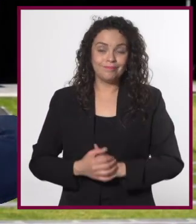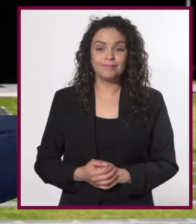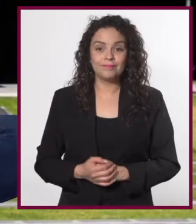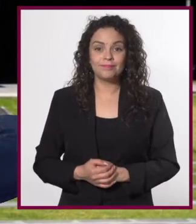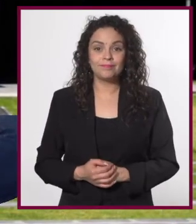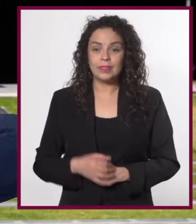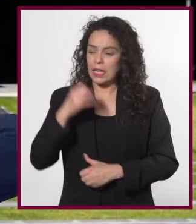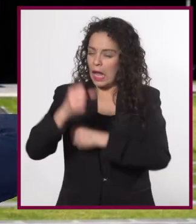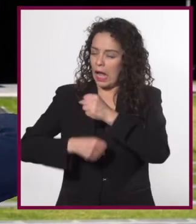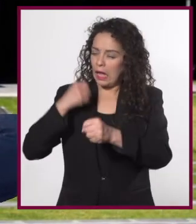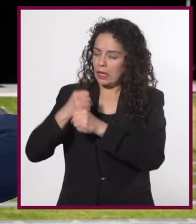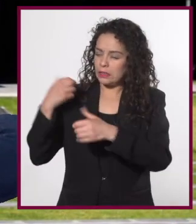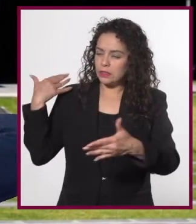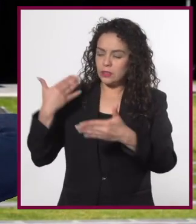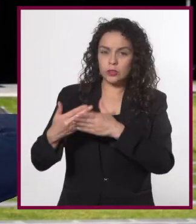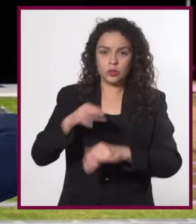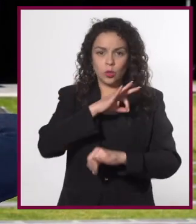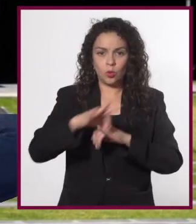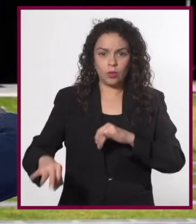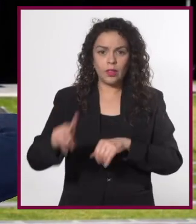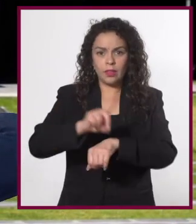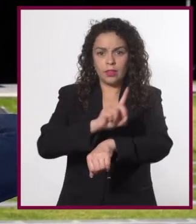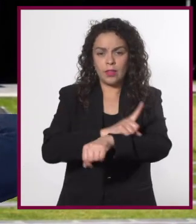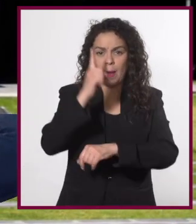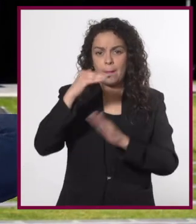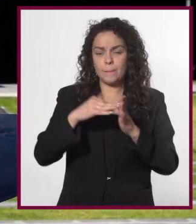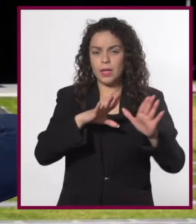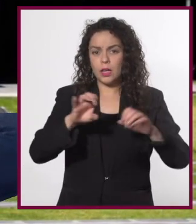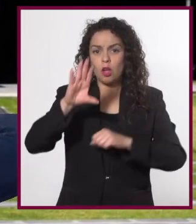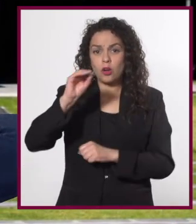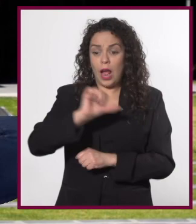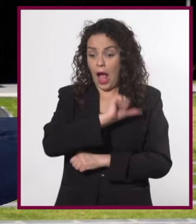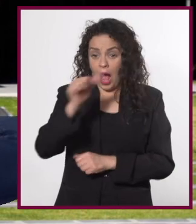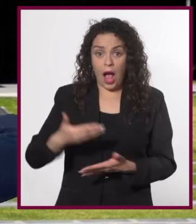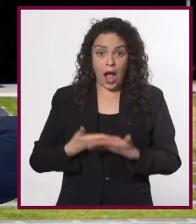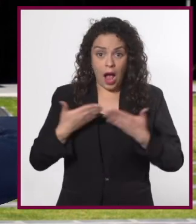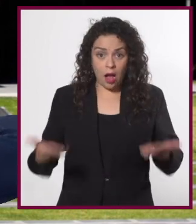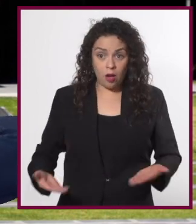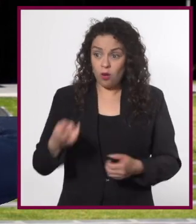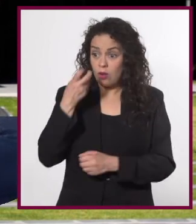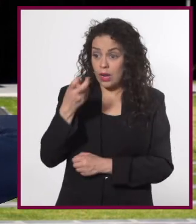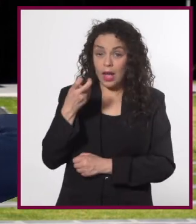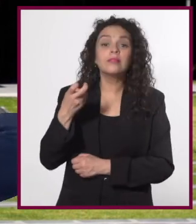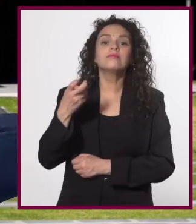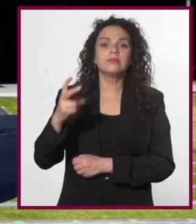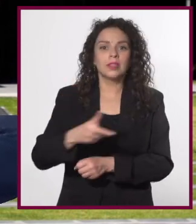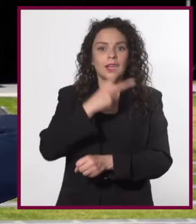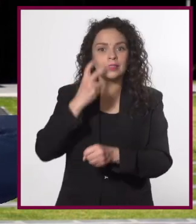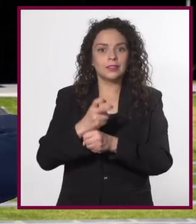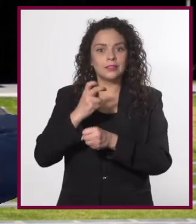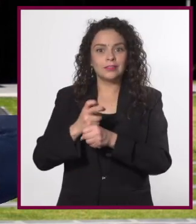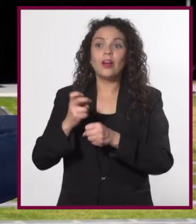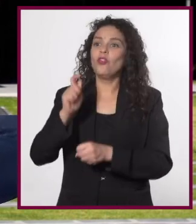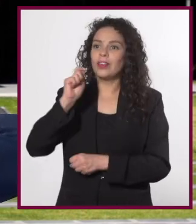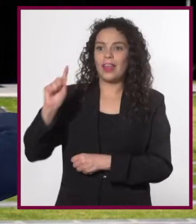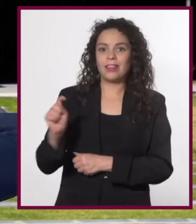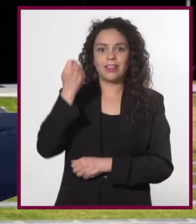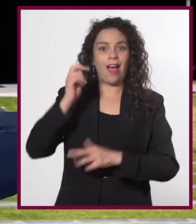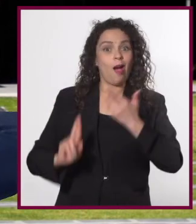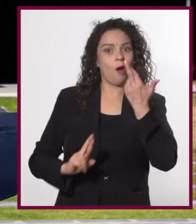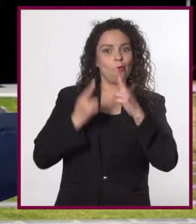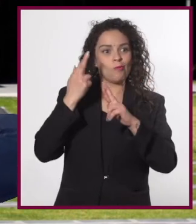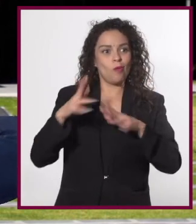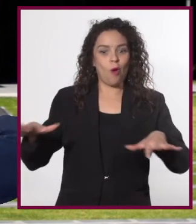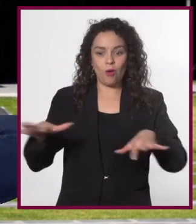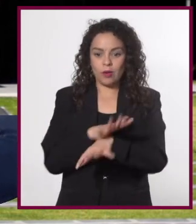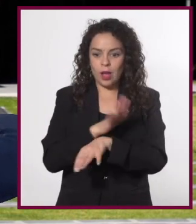En las últimas décadas, desde 1990 hasta ahora, el documental ha vivido una segunda revolución tecnológica